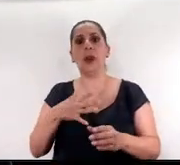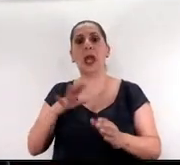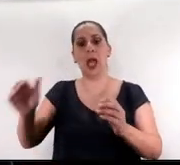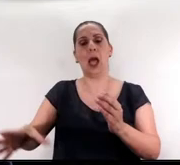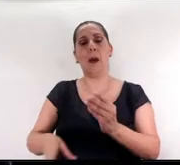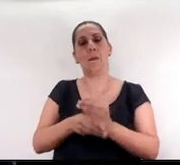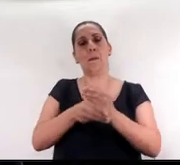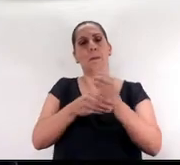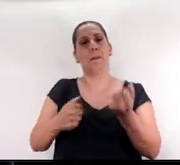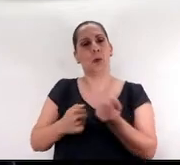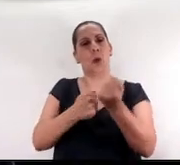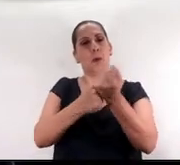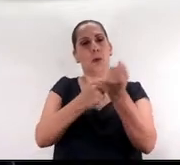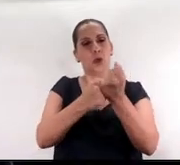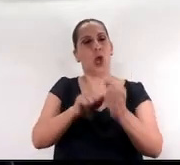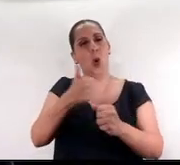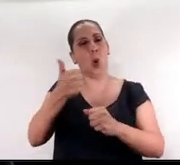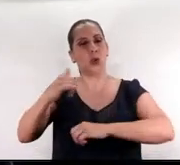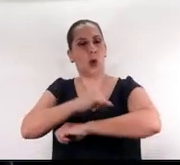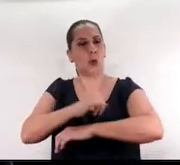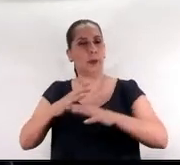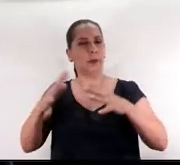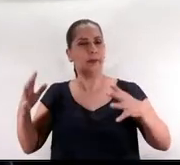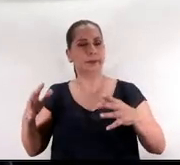obra de mucho mayor magnitud.